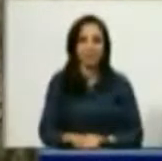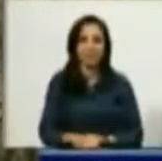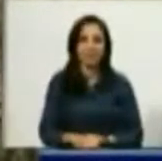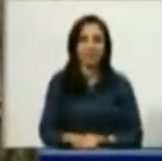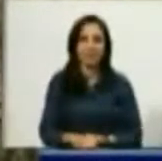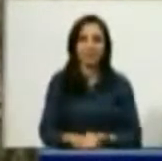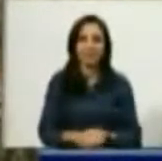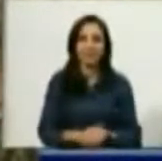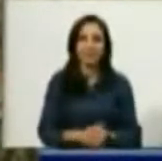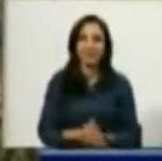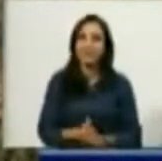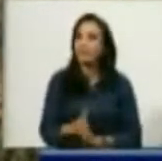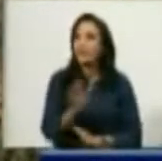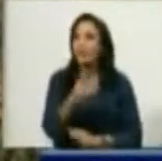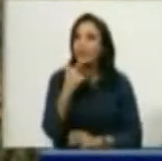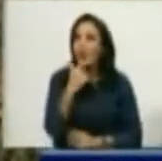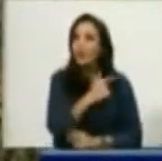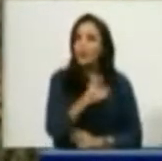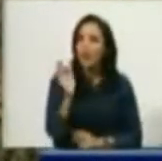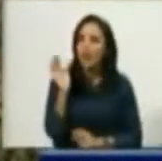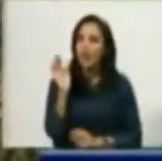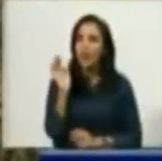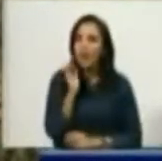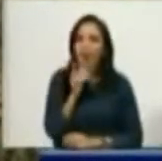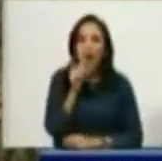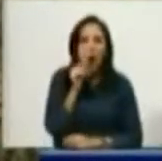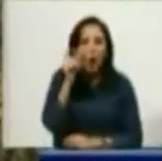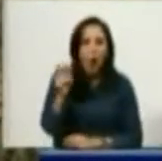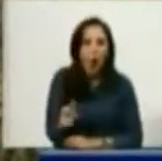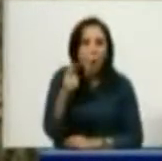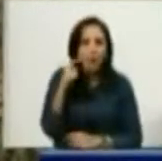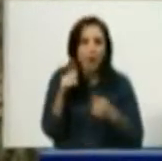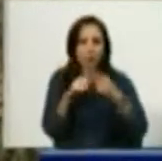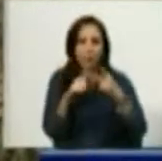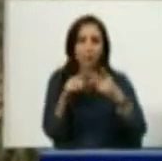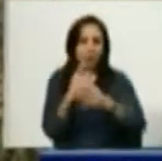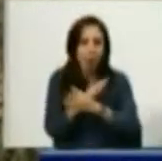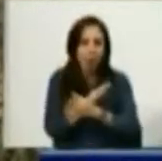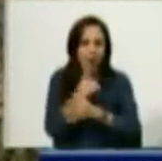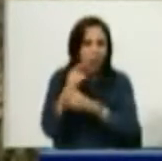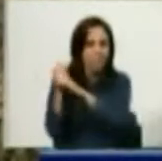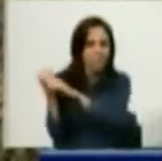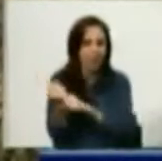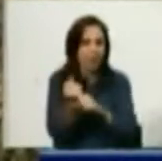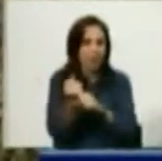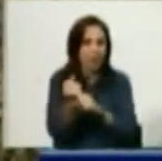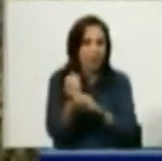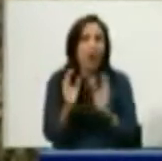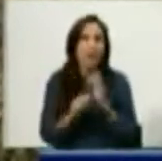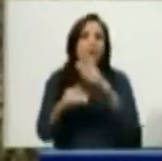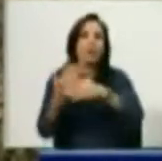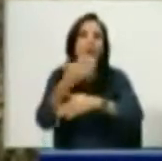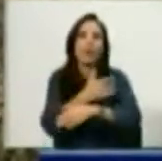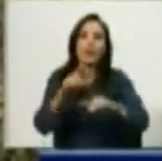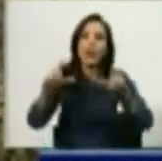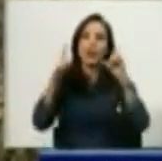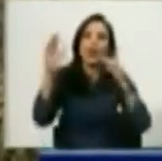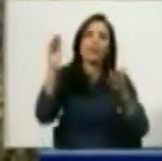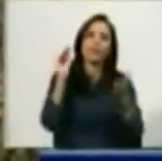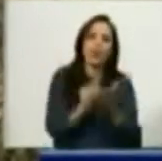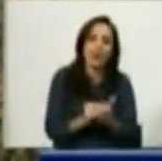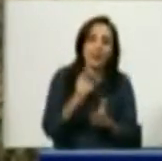dije que hay un rumor por ahí que Escobar y Gregorio blanco van a jugar otra vez estoy hablando de los tiburones